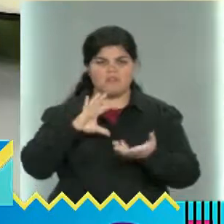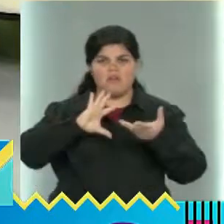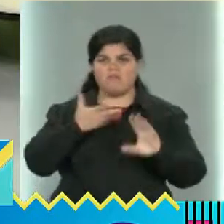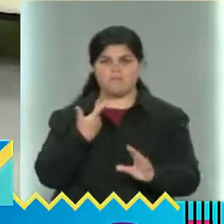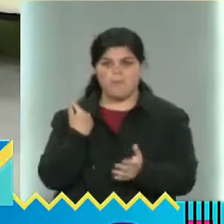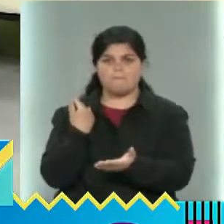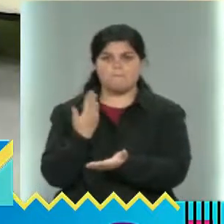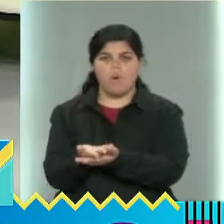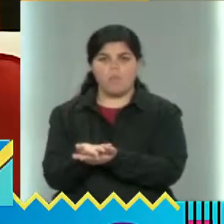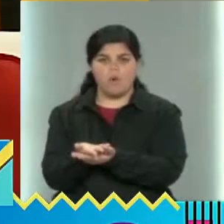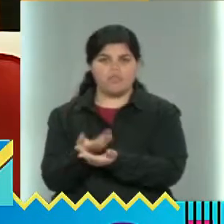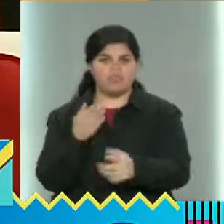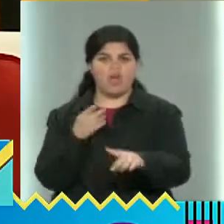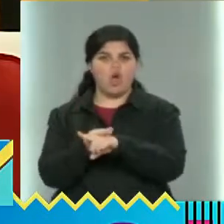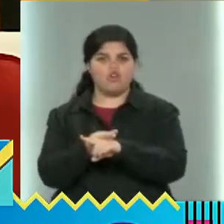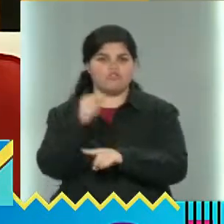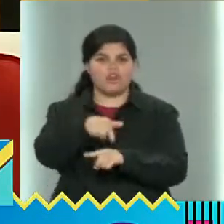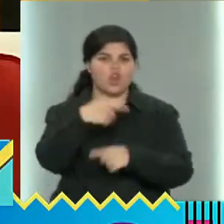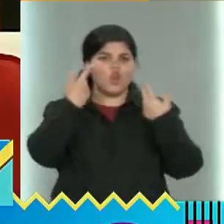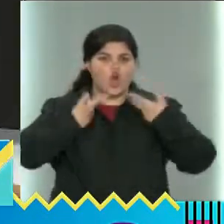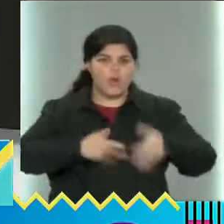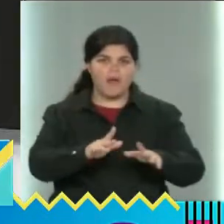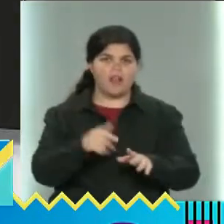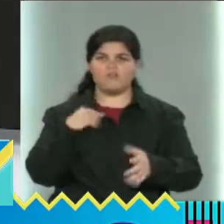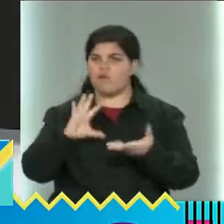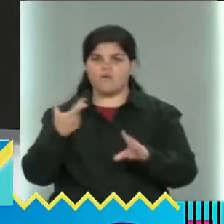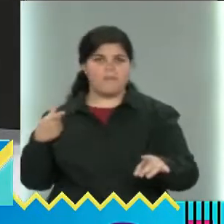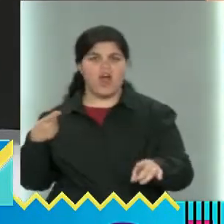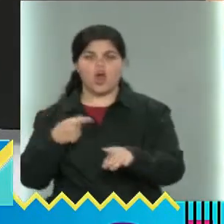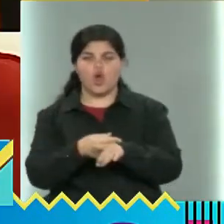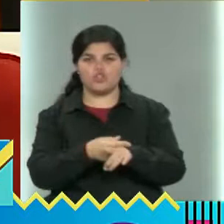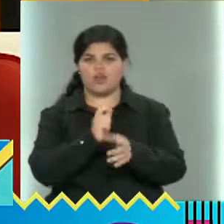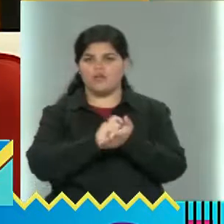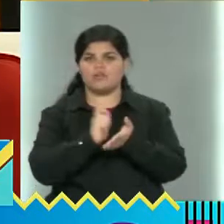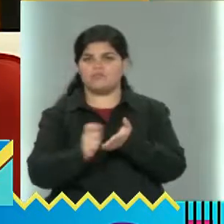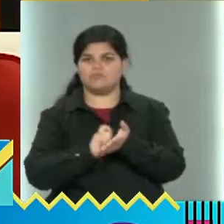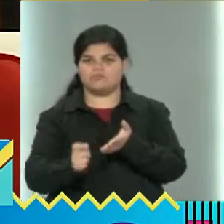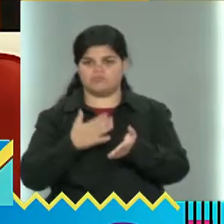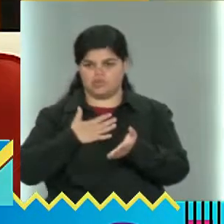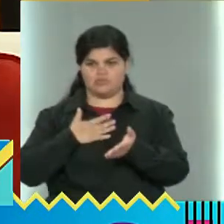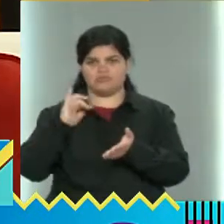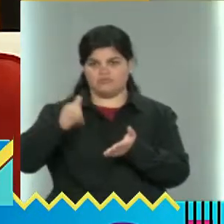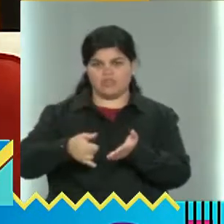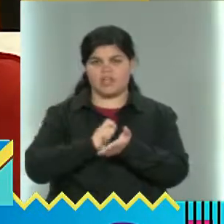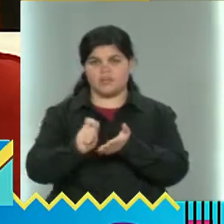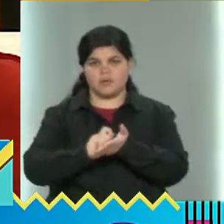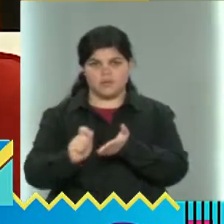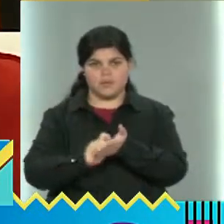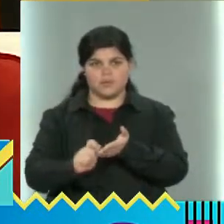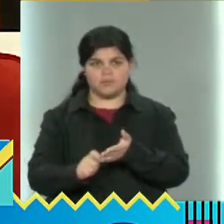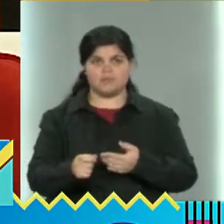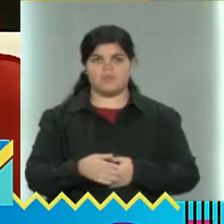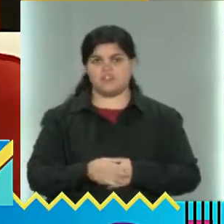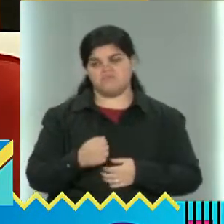contrapropuesta, sí, en contra de lo establecido, de lo canonizado, en contradiscurso. Pero uno no puede escribir solo